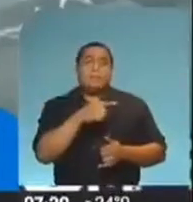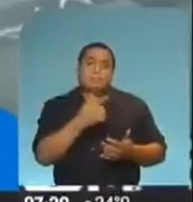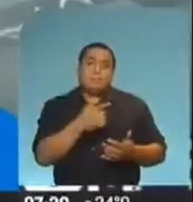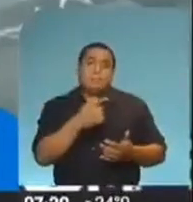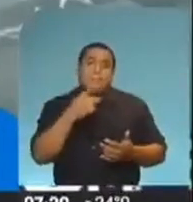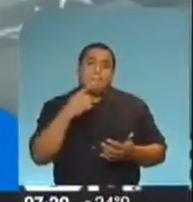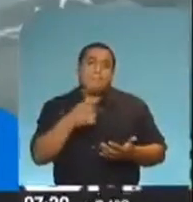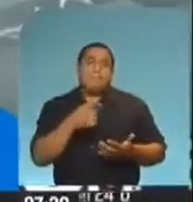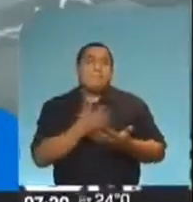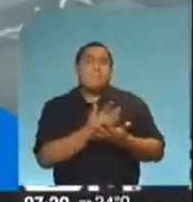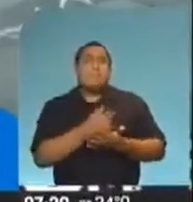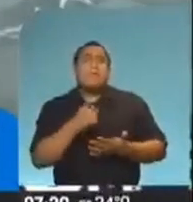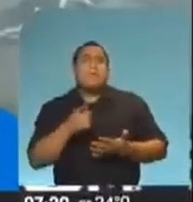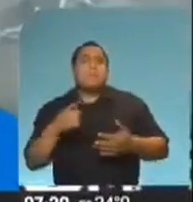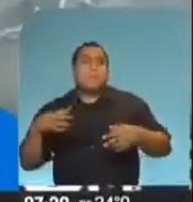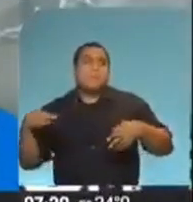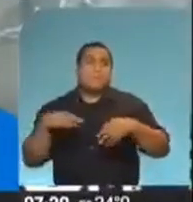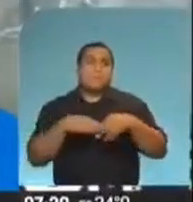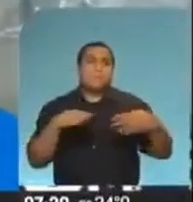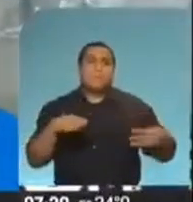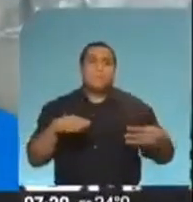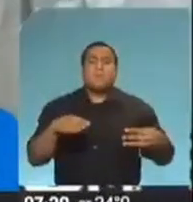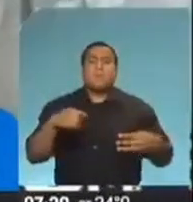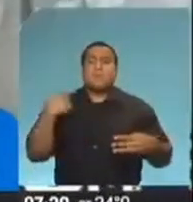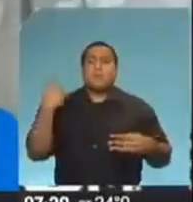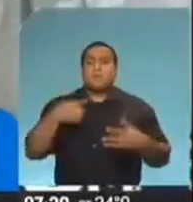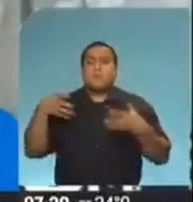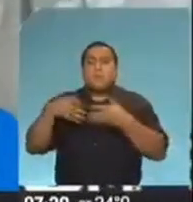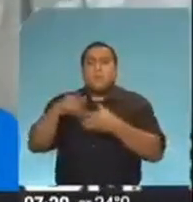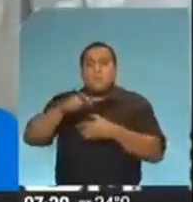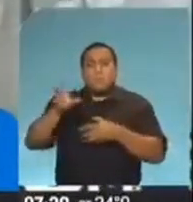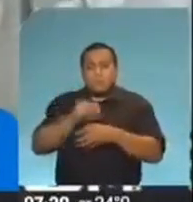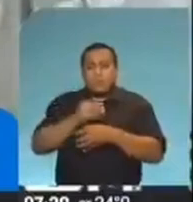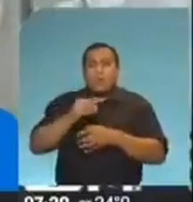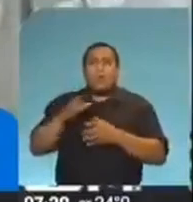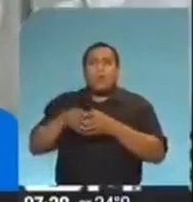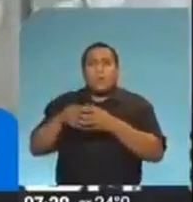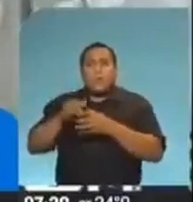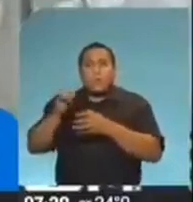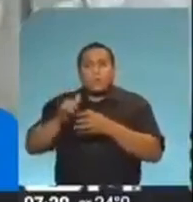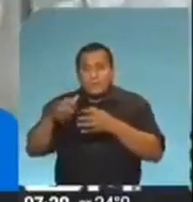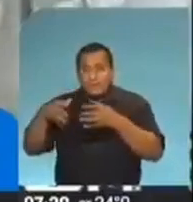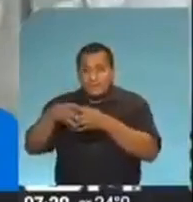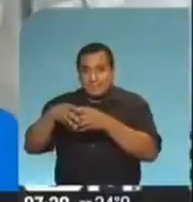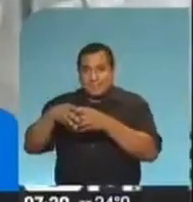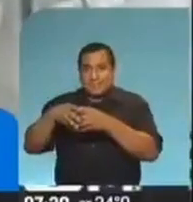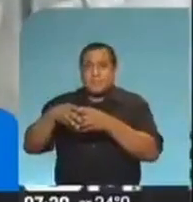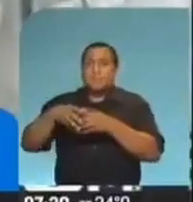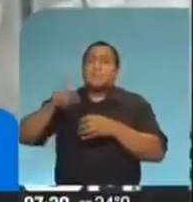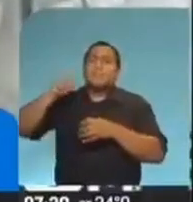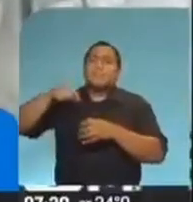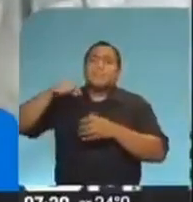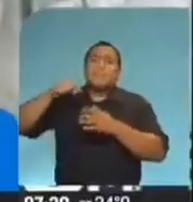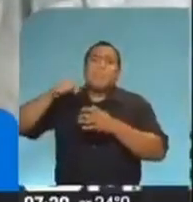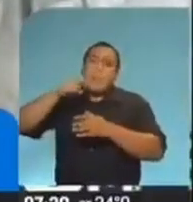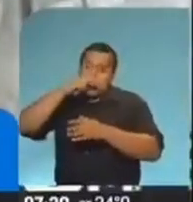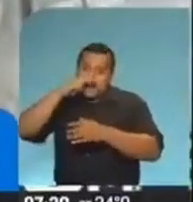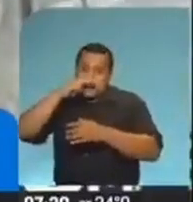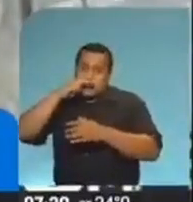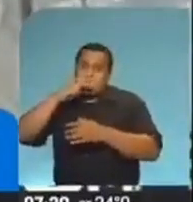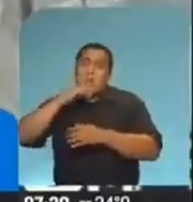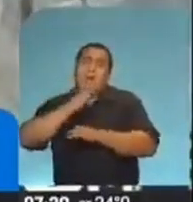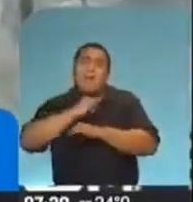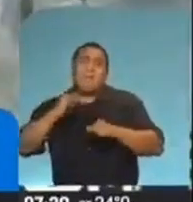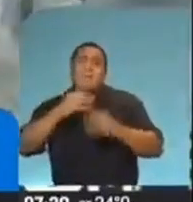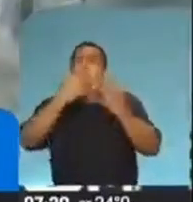sentido venimos reclamando muy fuerte desde el 13 de todos, desde los concejales y concejalas de la Ciudad de La Plata, obviamente la renuncia